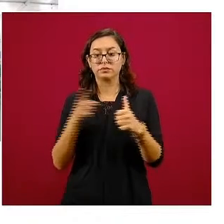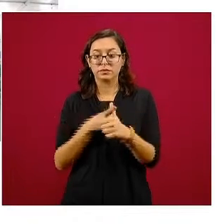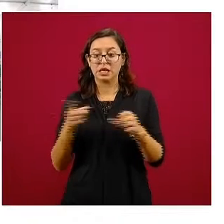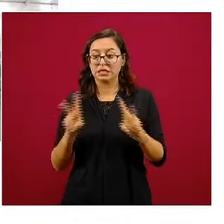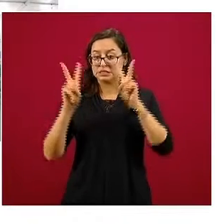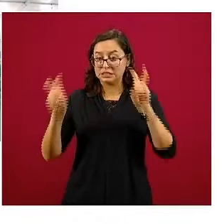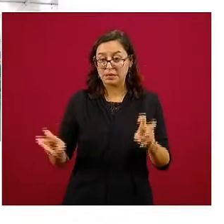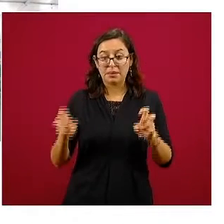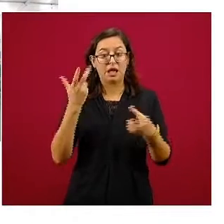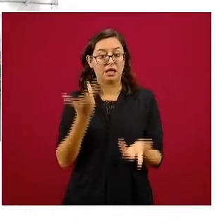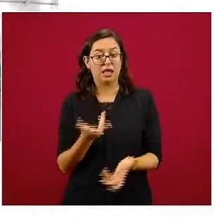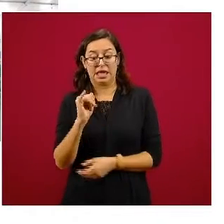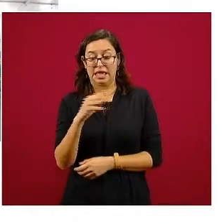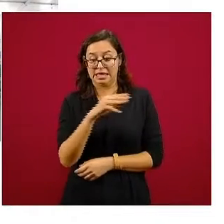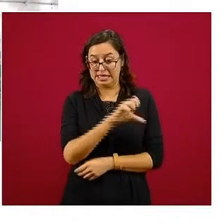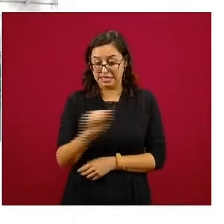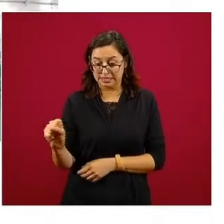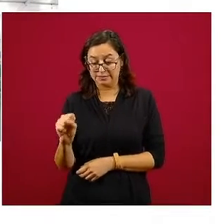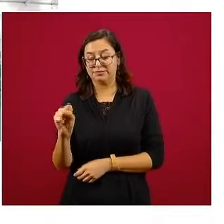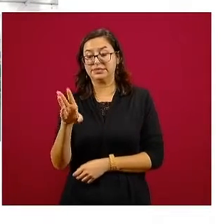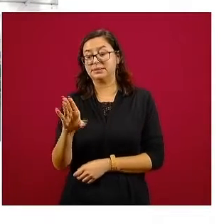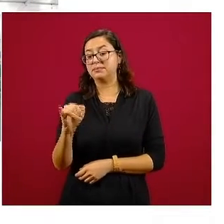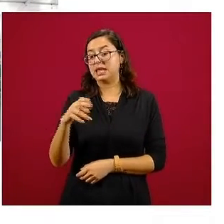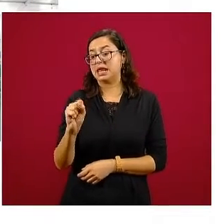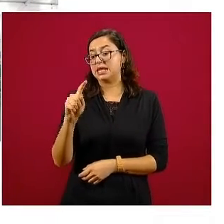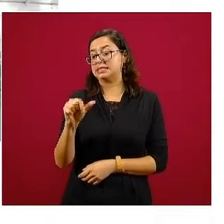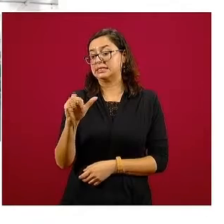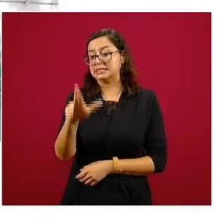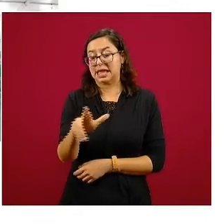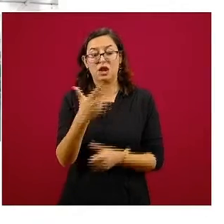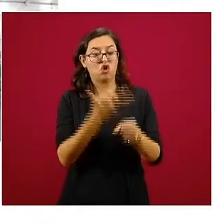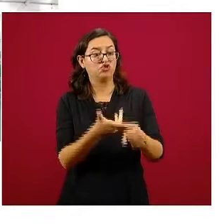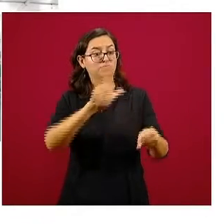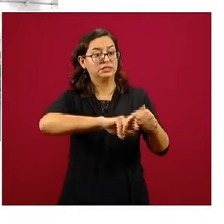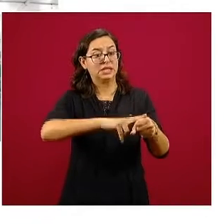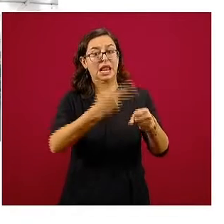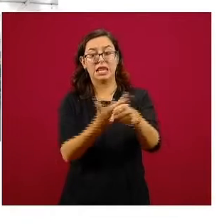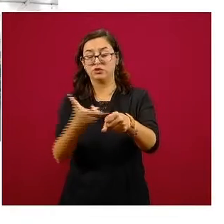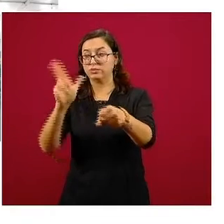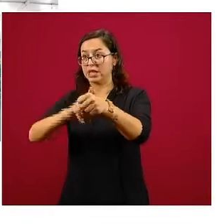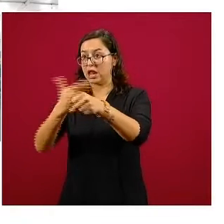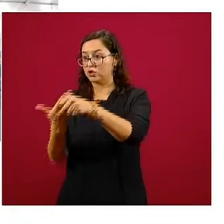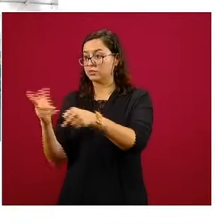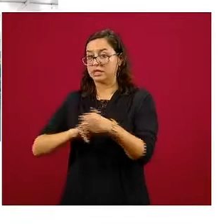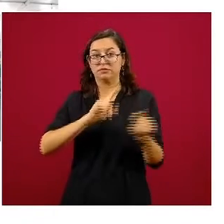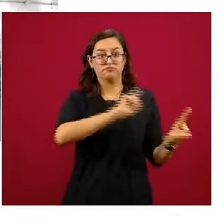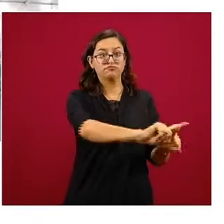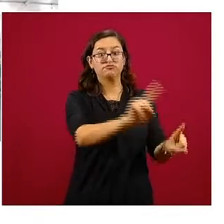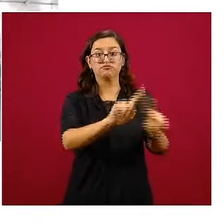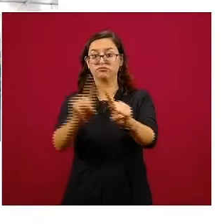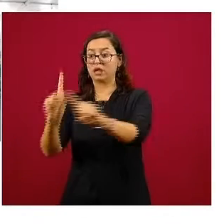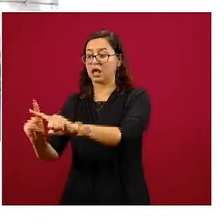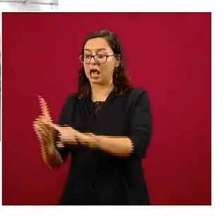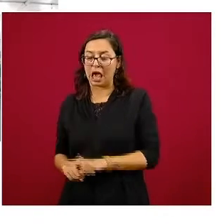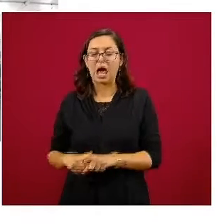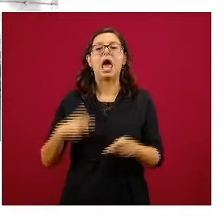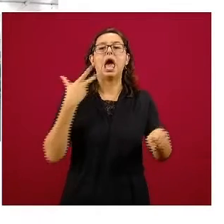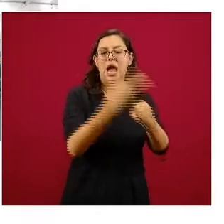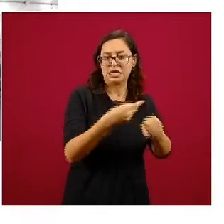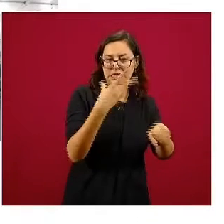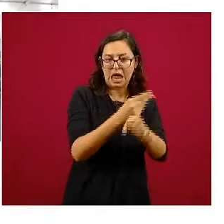Muchas gracias, subsecretario López-Gatell. Gobernador Barbosa, un gusto estar en la capital de este gran estado